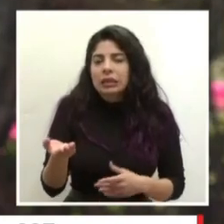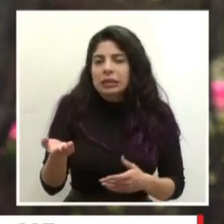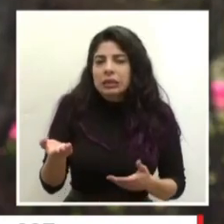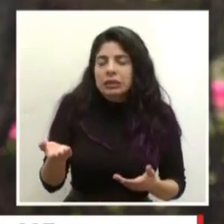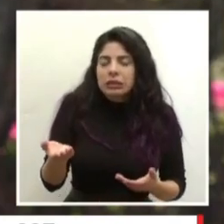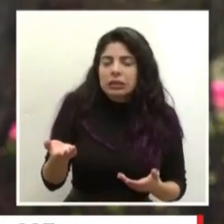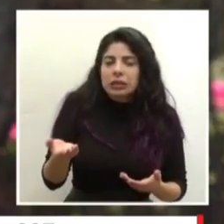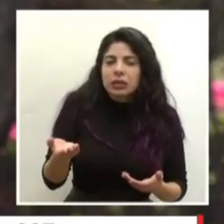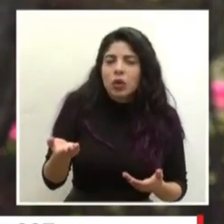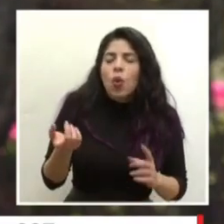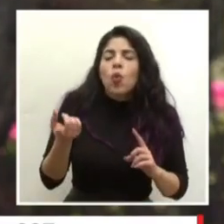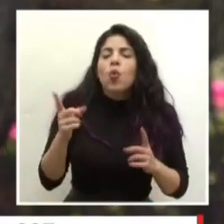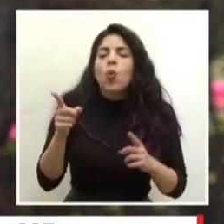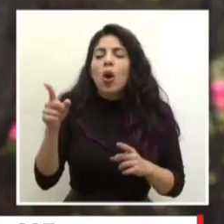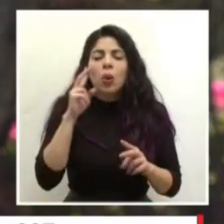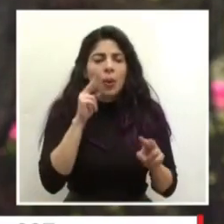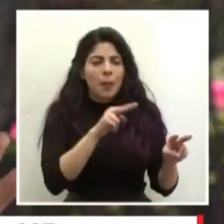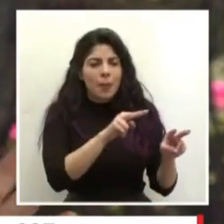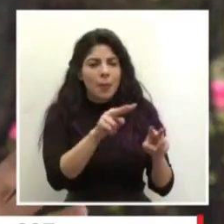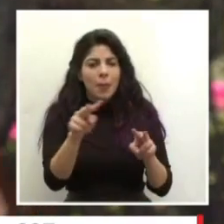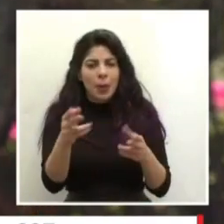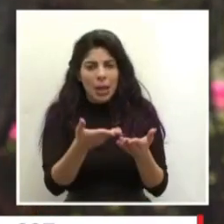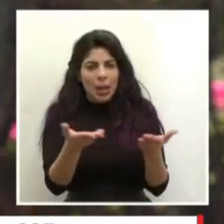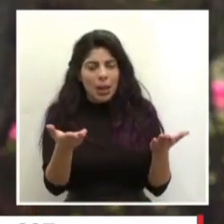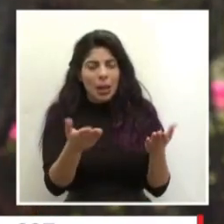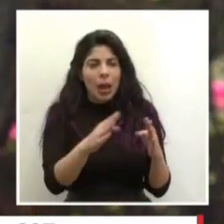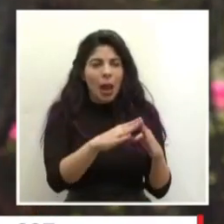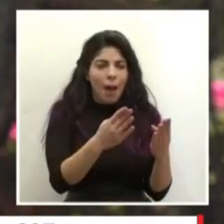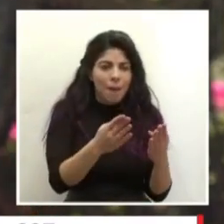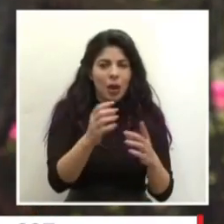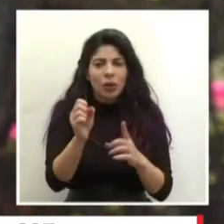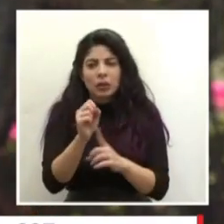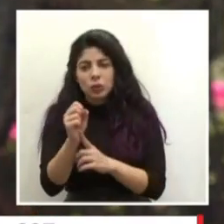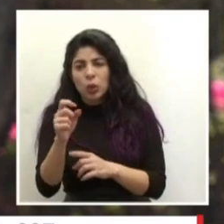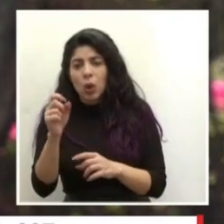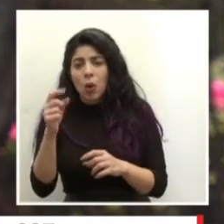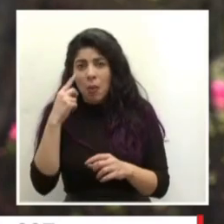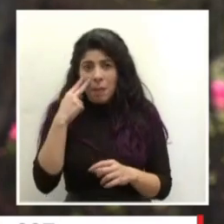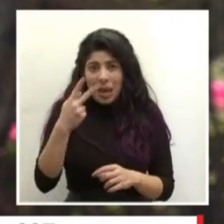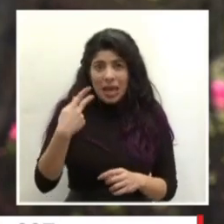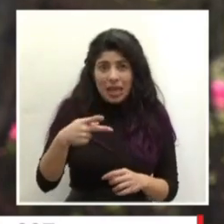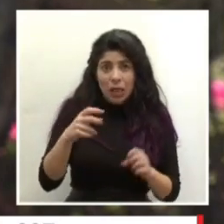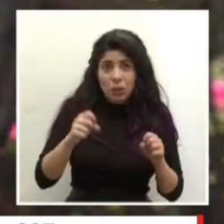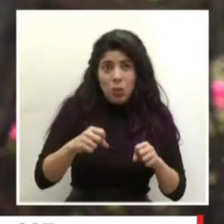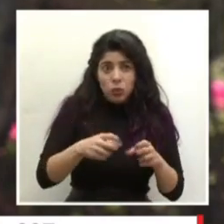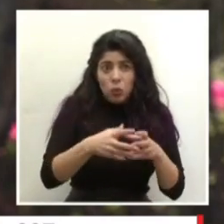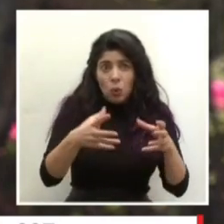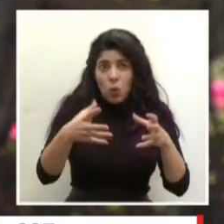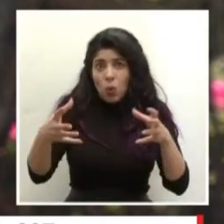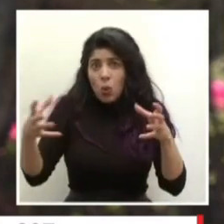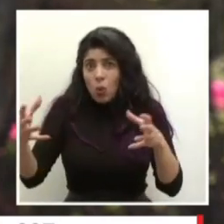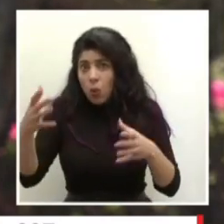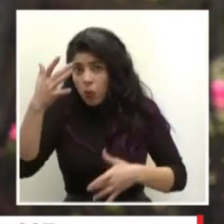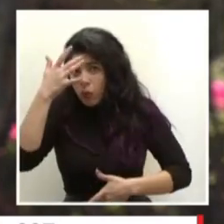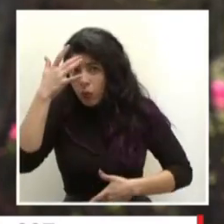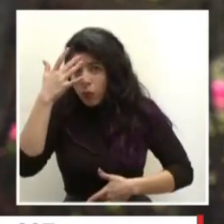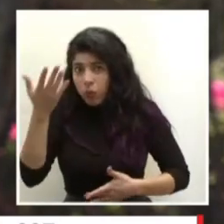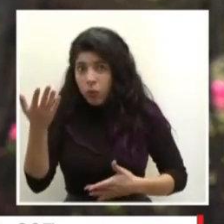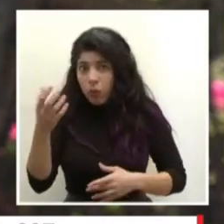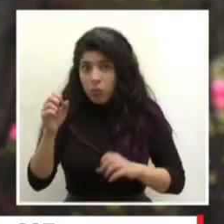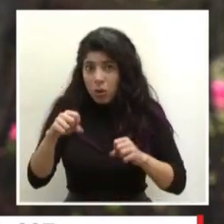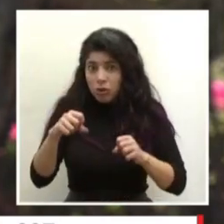qué riesgo latente ven de posibles incrementos de estos brotes de